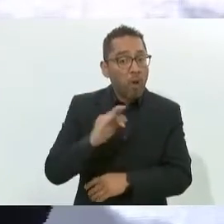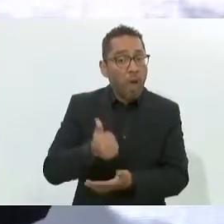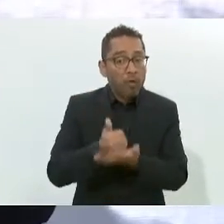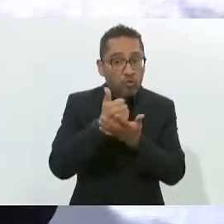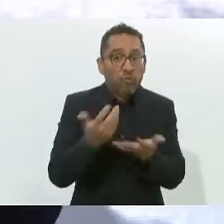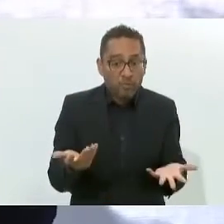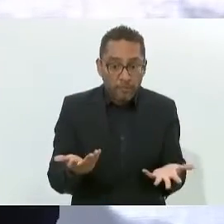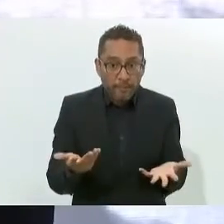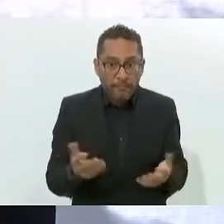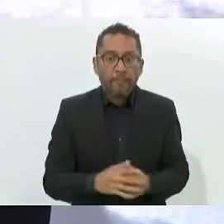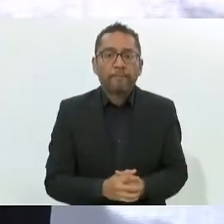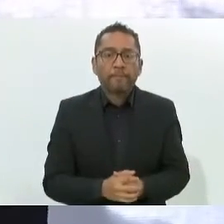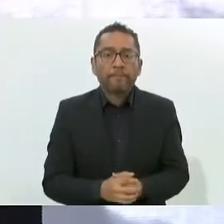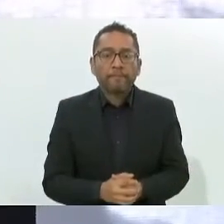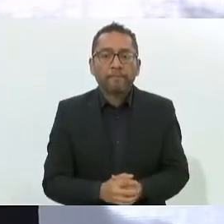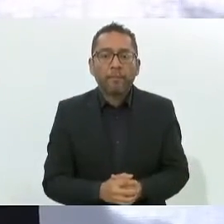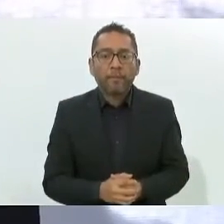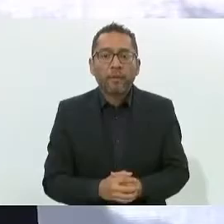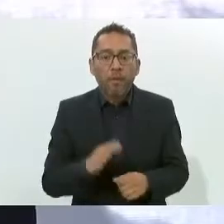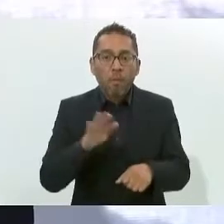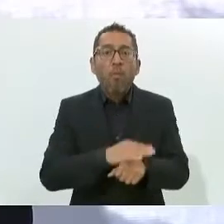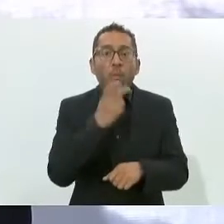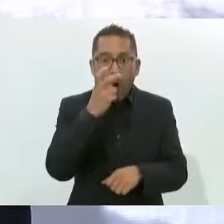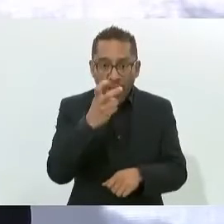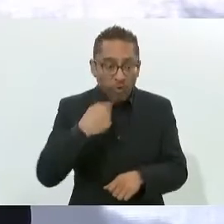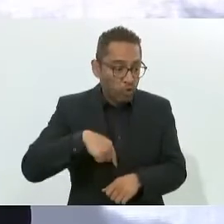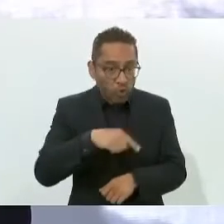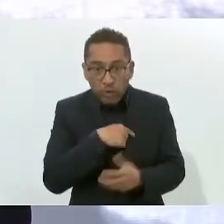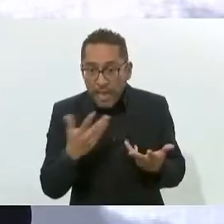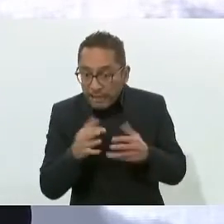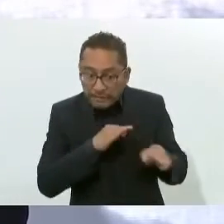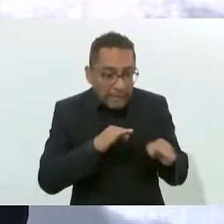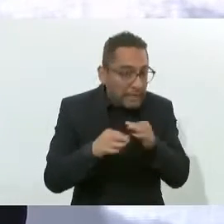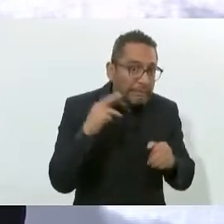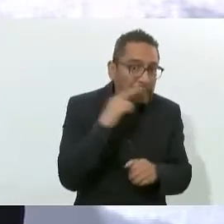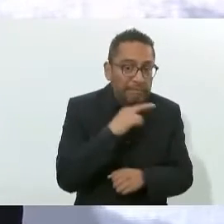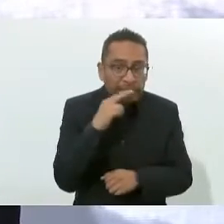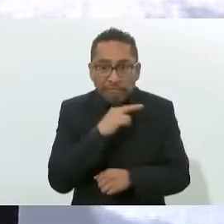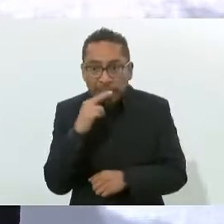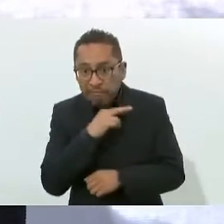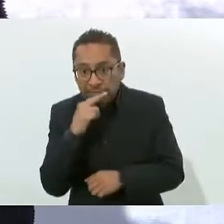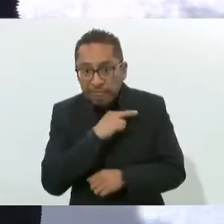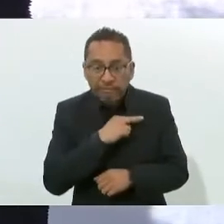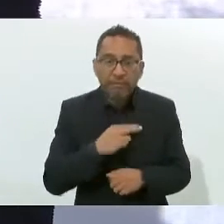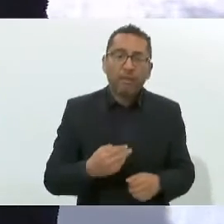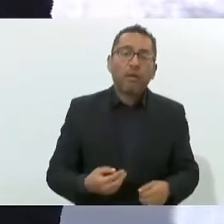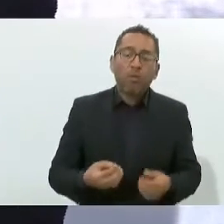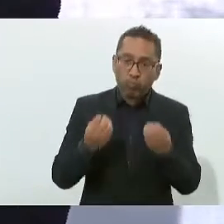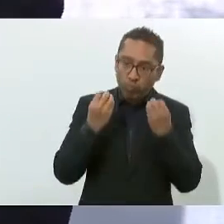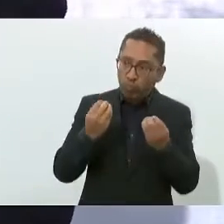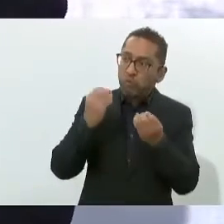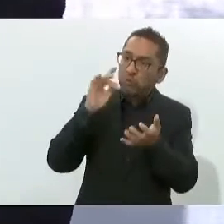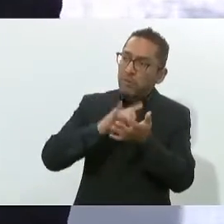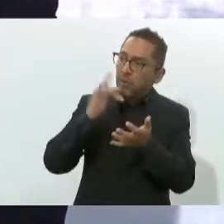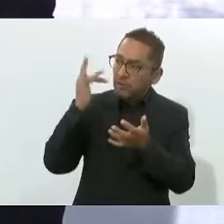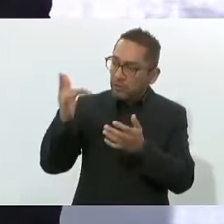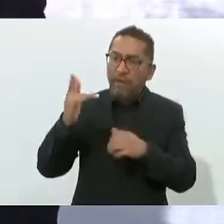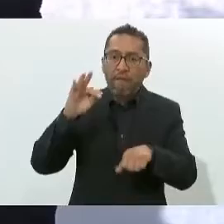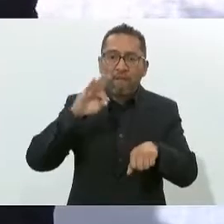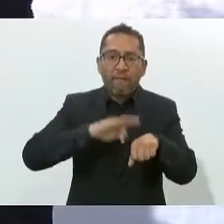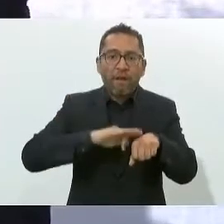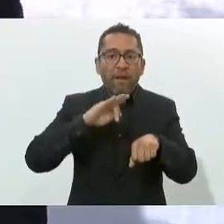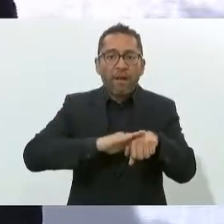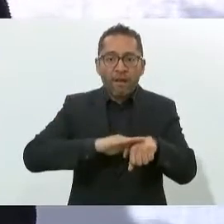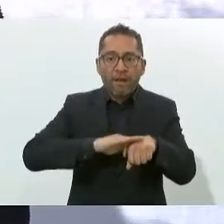Por eso nos estamos apurando. Agradecemos mucho a la